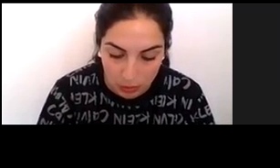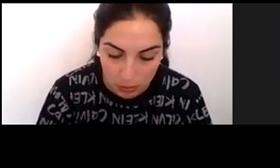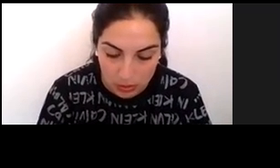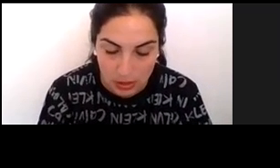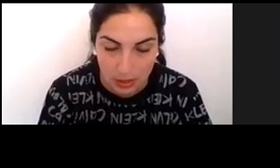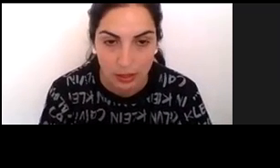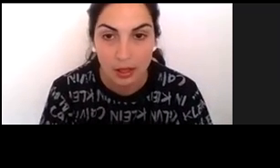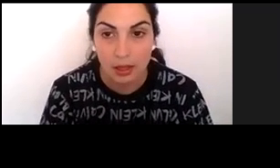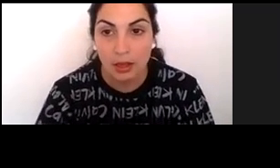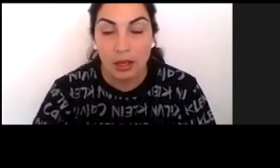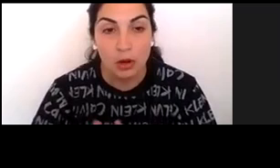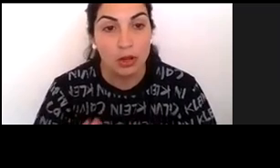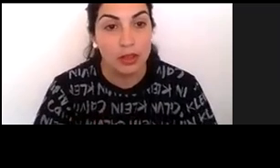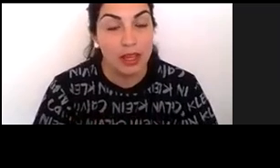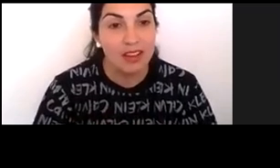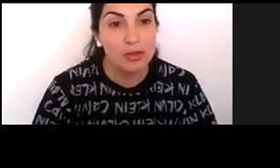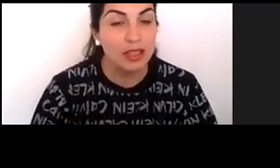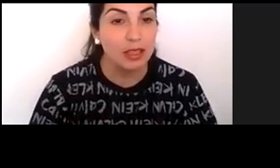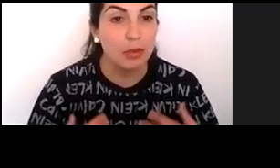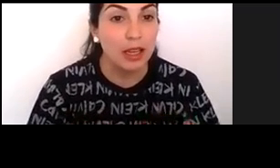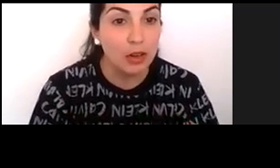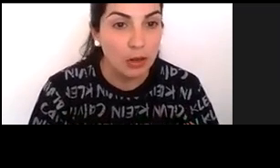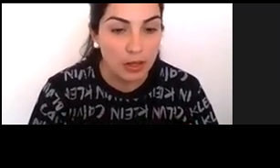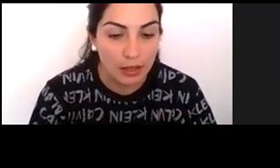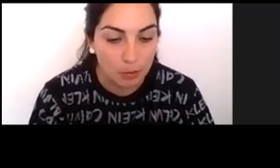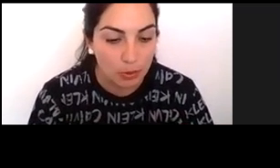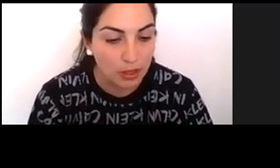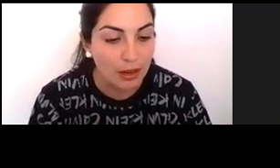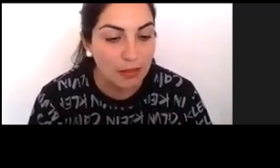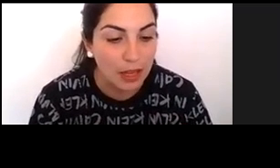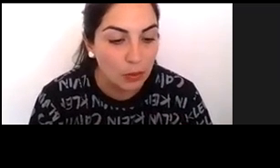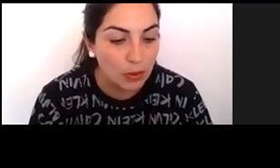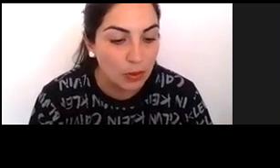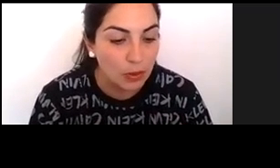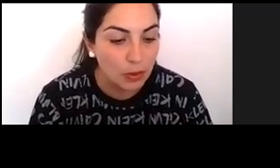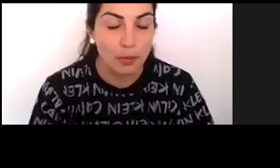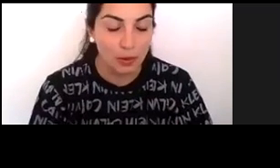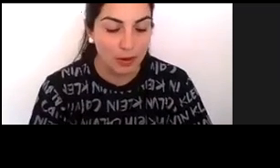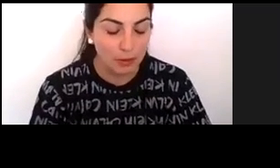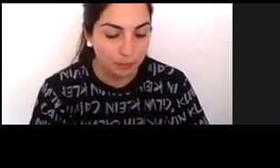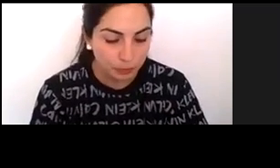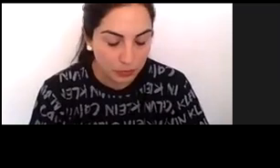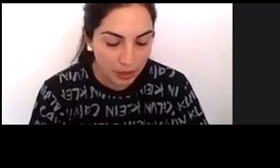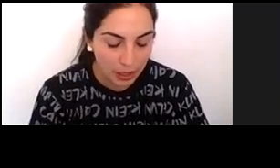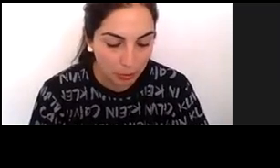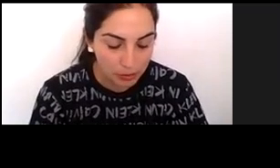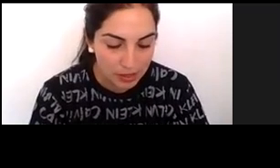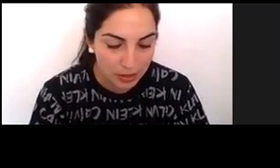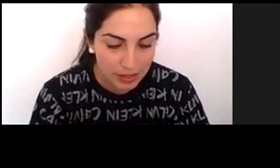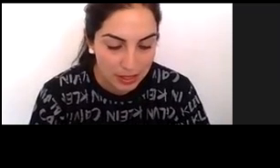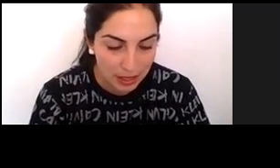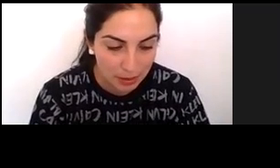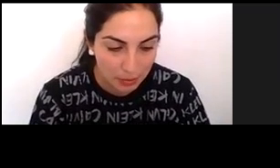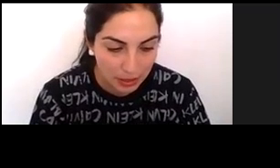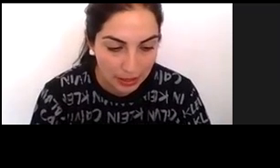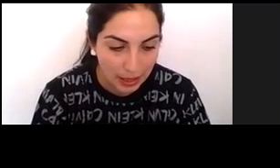guía número 7. Hoy día vamos a terminar con la unidad, porque el día lunes, como es la prueba, la prueba se va